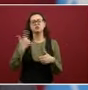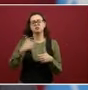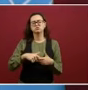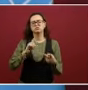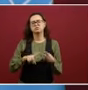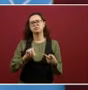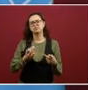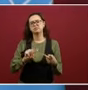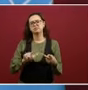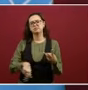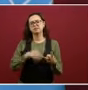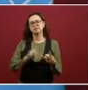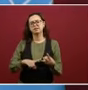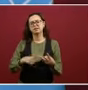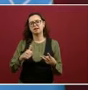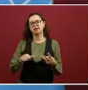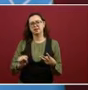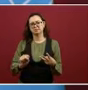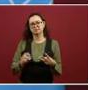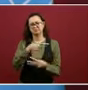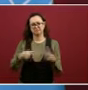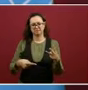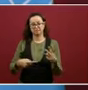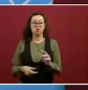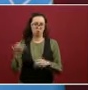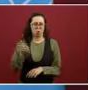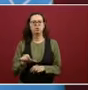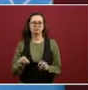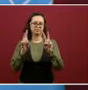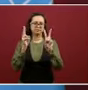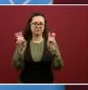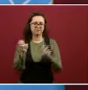gas? De modo que vamos a comenzar, son los tres temas.